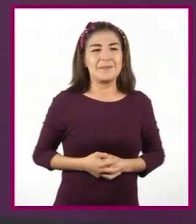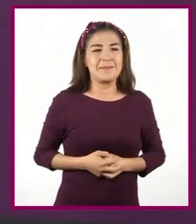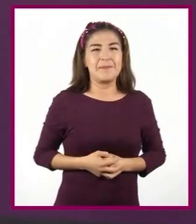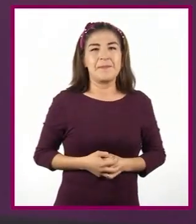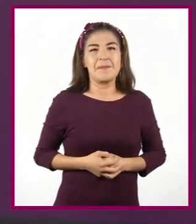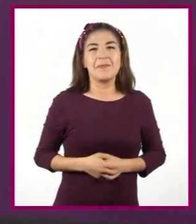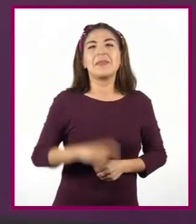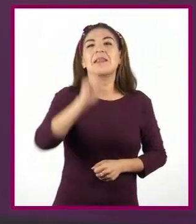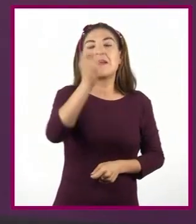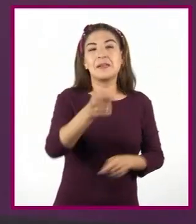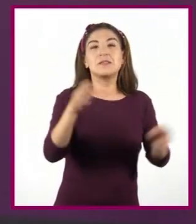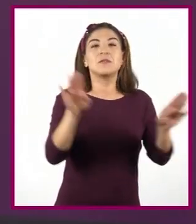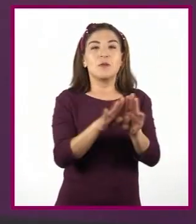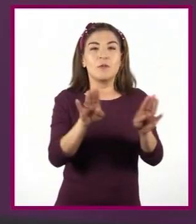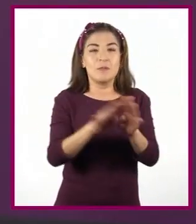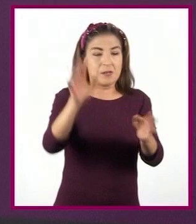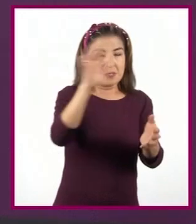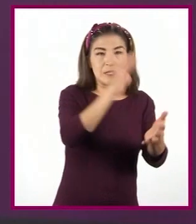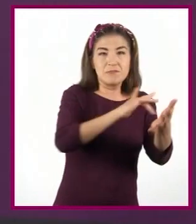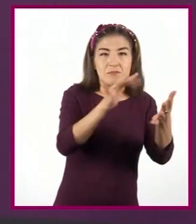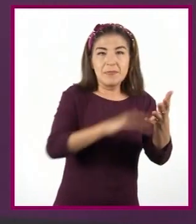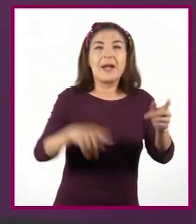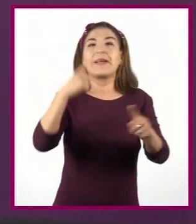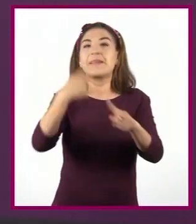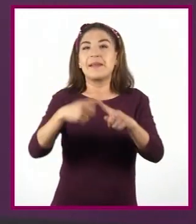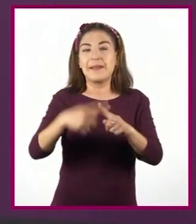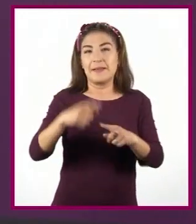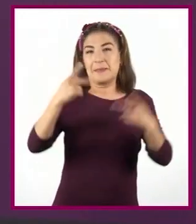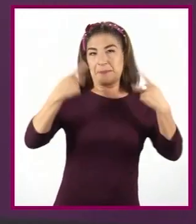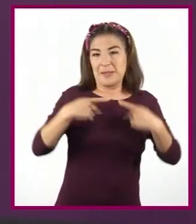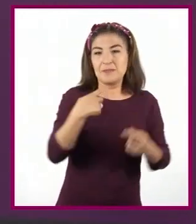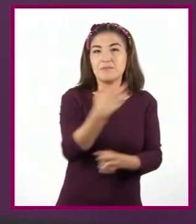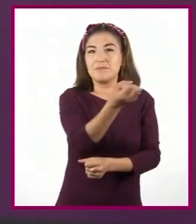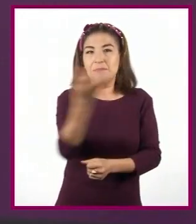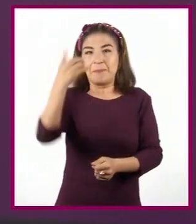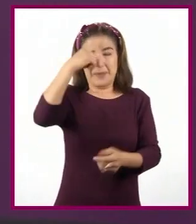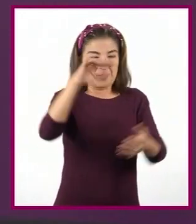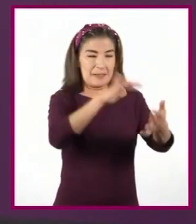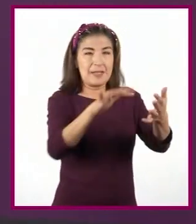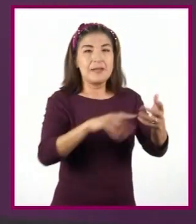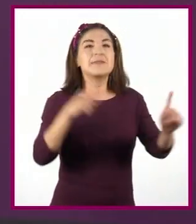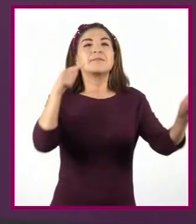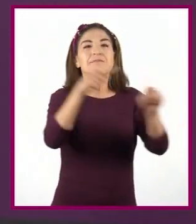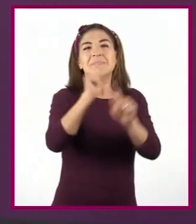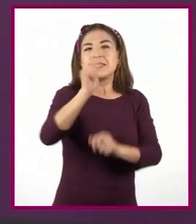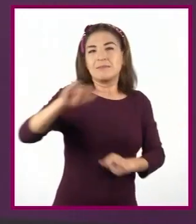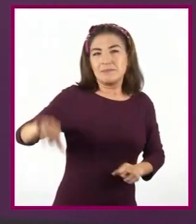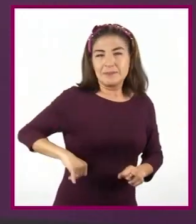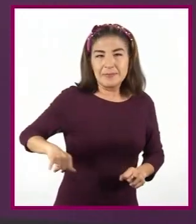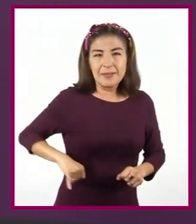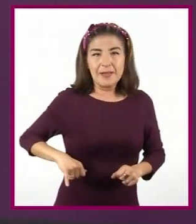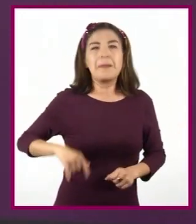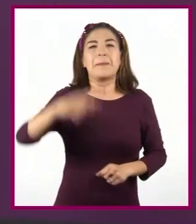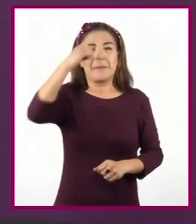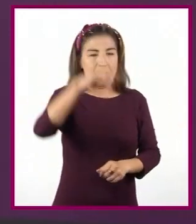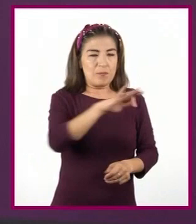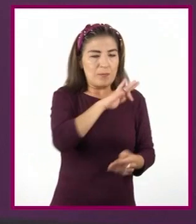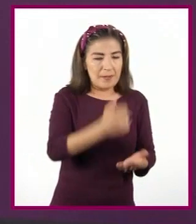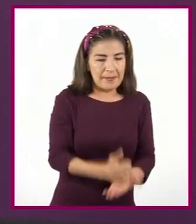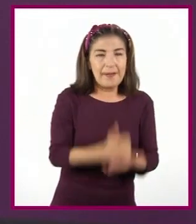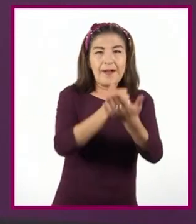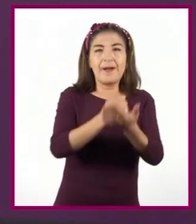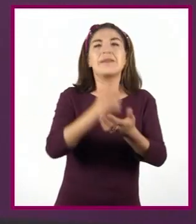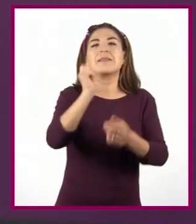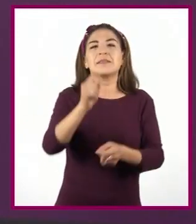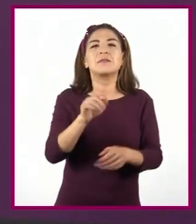Tener claro a qué tipo de lectores vamos a dirigir nuestro cuento, Leslie, así como el enfoque que queremos darle, nos ayudará al momento de elegir